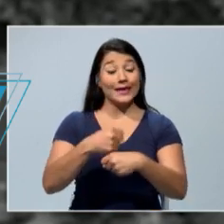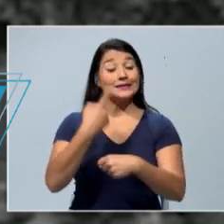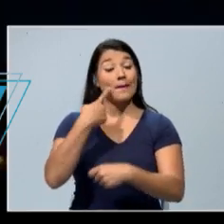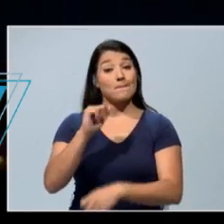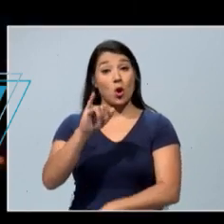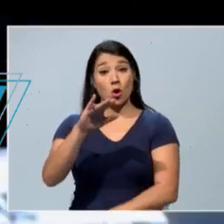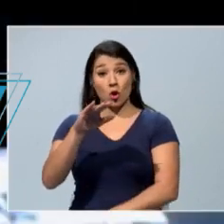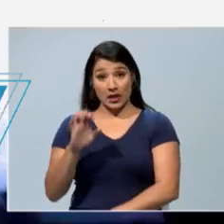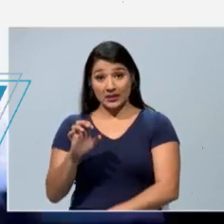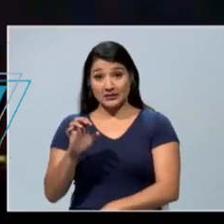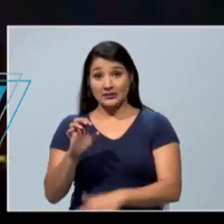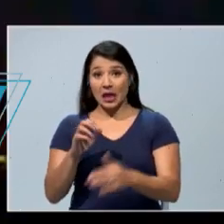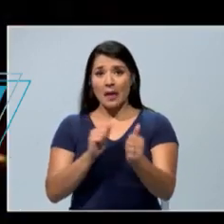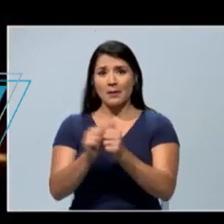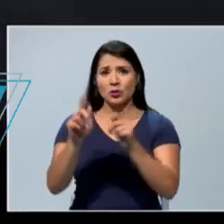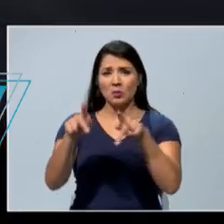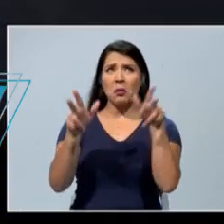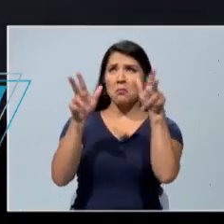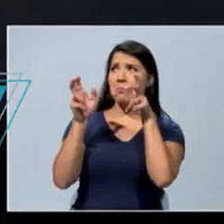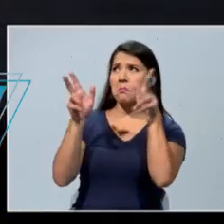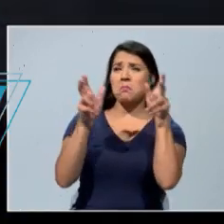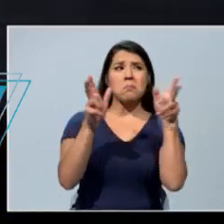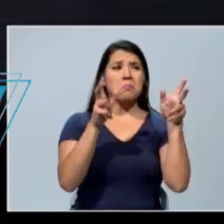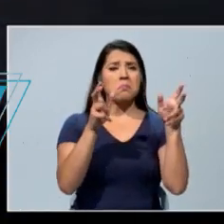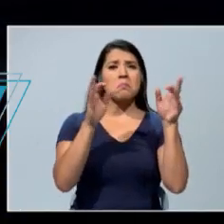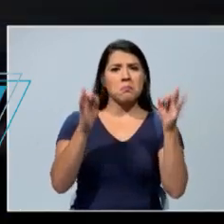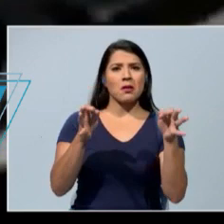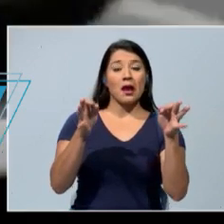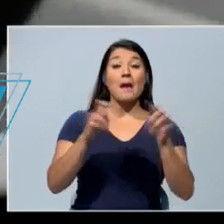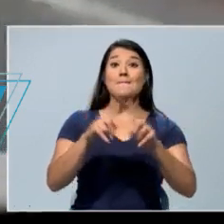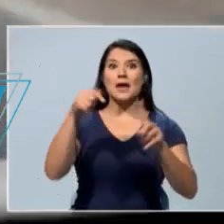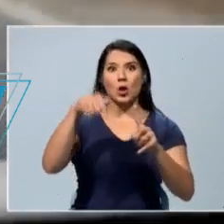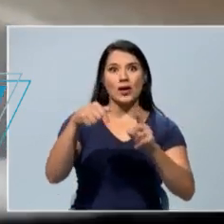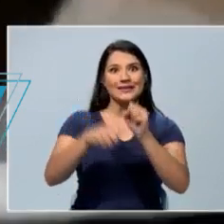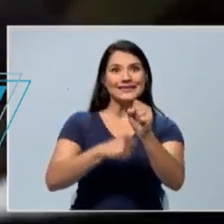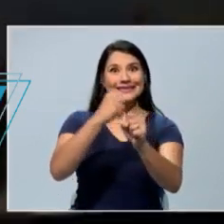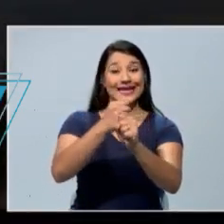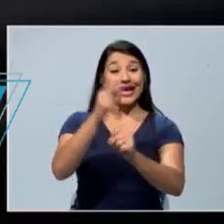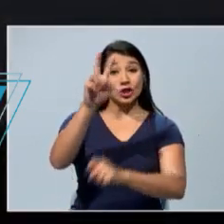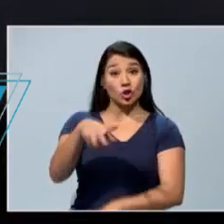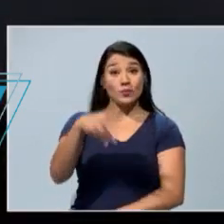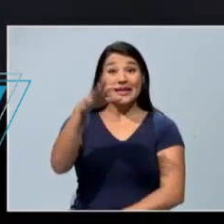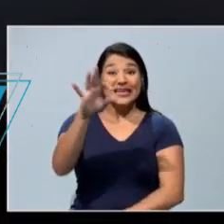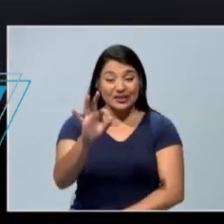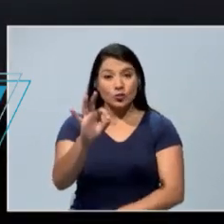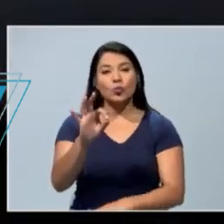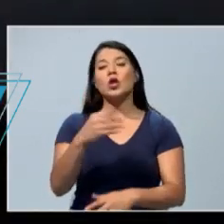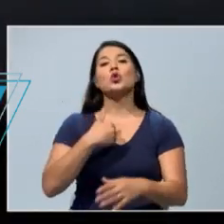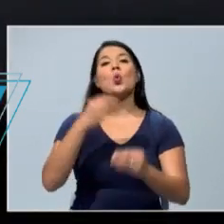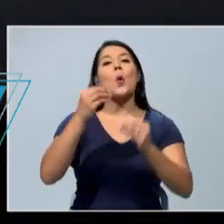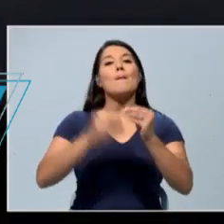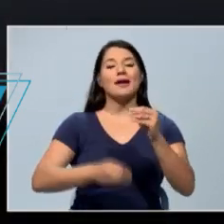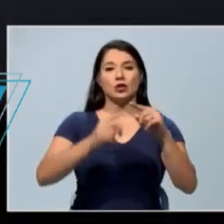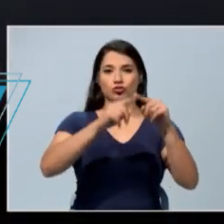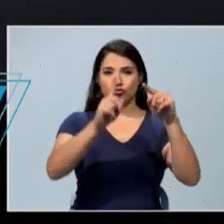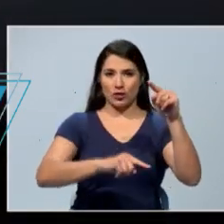percepción popular, el 2019 ha sido hasta ahora el año con menos rayería desde el año